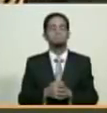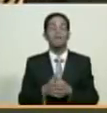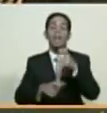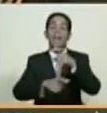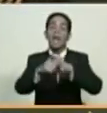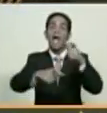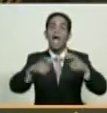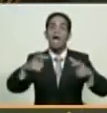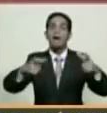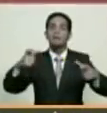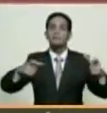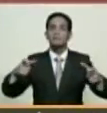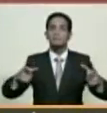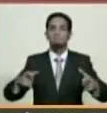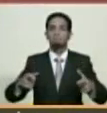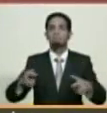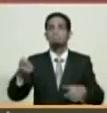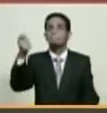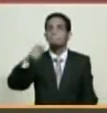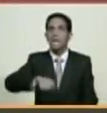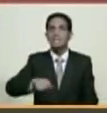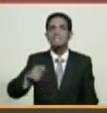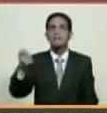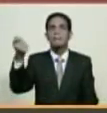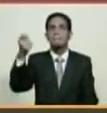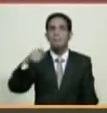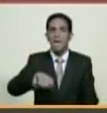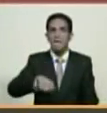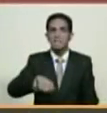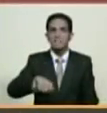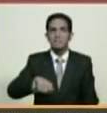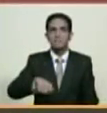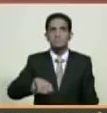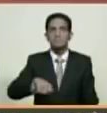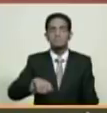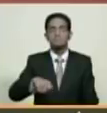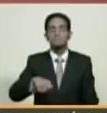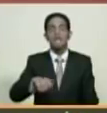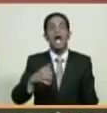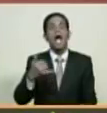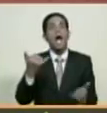cada mes, los que cobran salario mínimo, van a